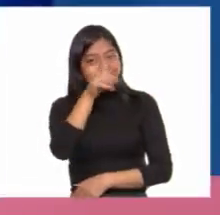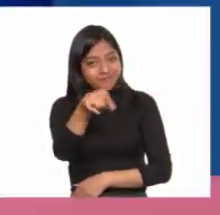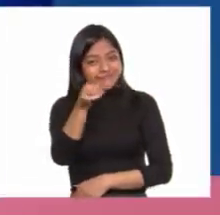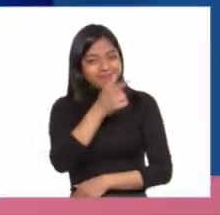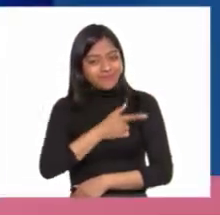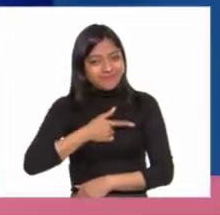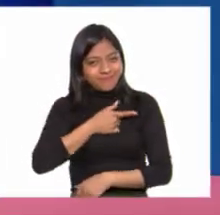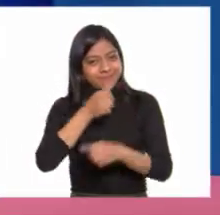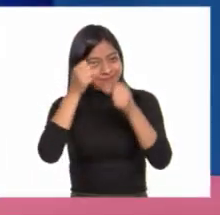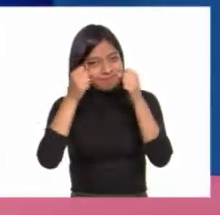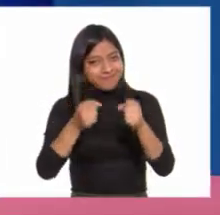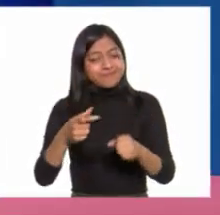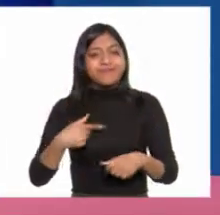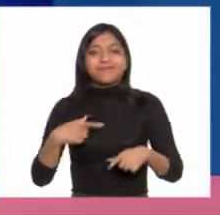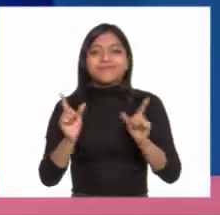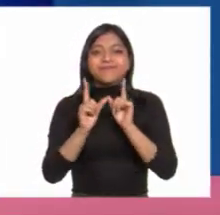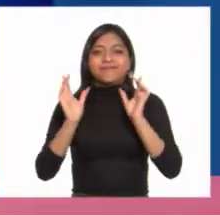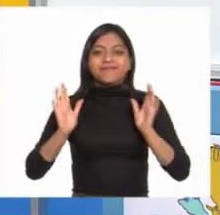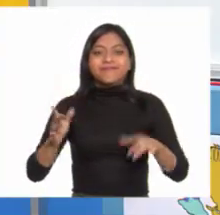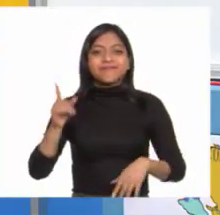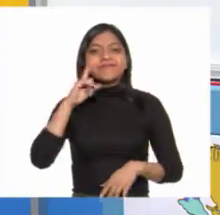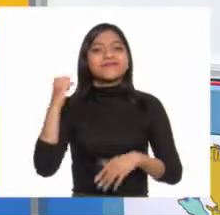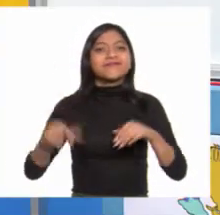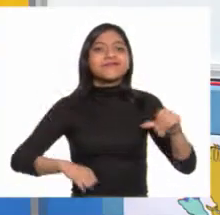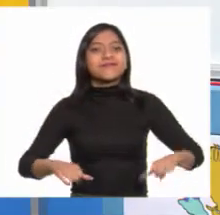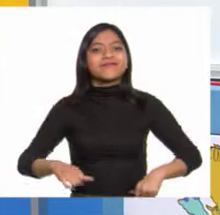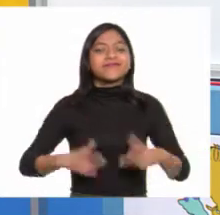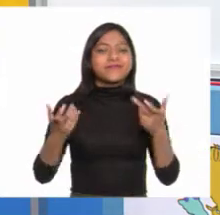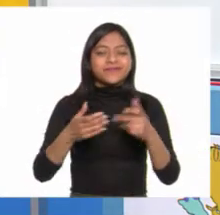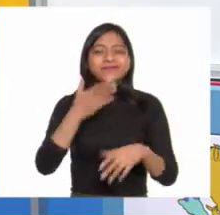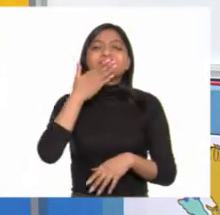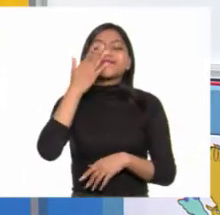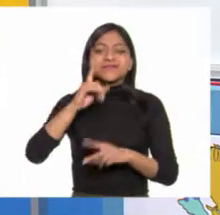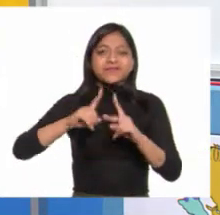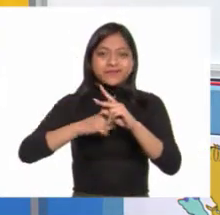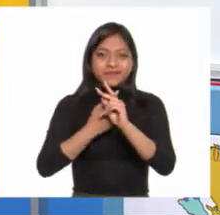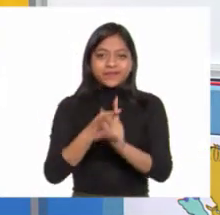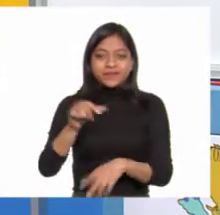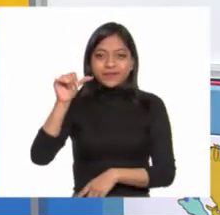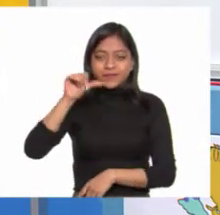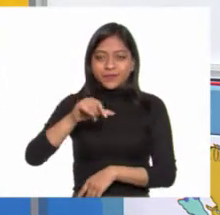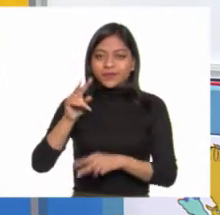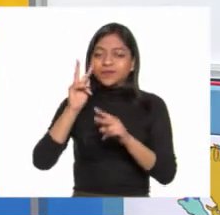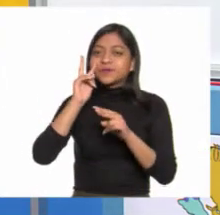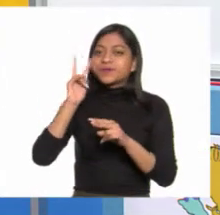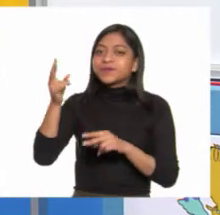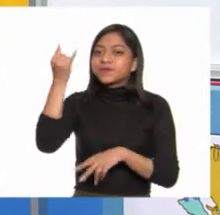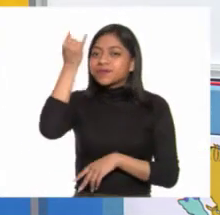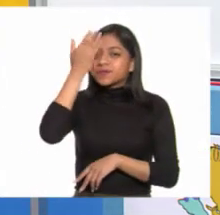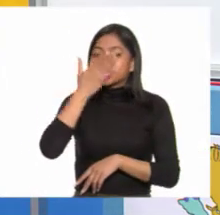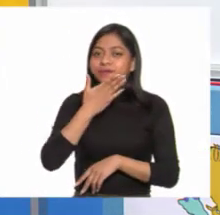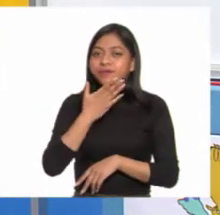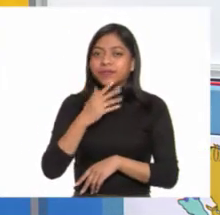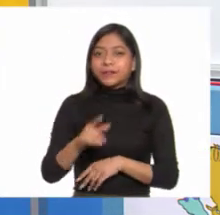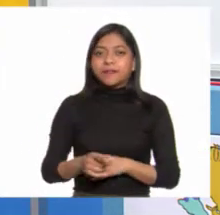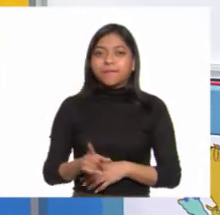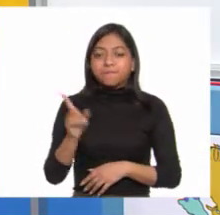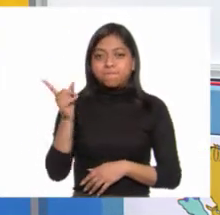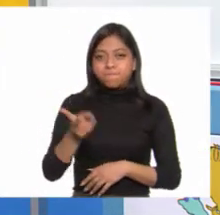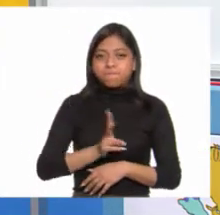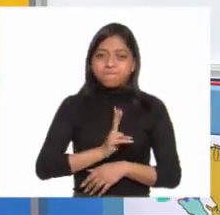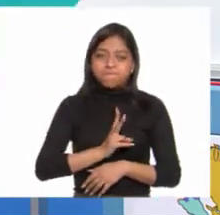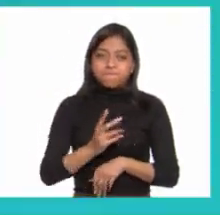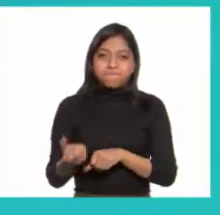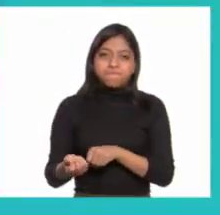estoy listísimo para la actividad. Pues fíjense bien, vamos a comenzar observando la imagen del virus